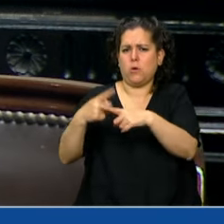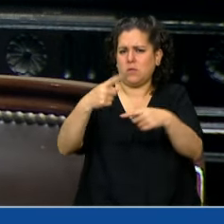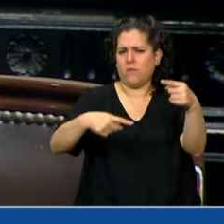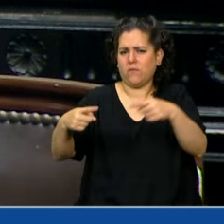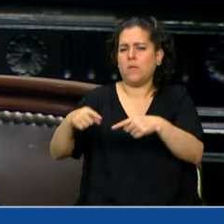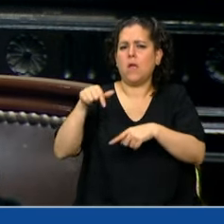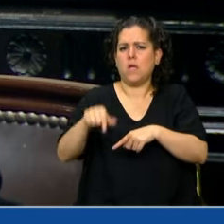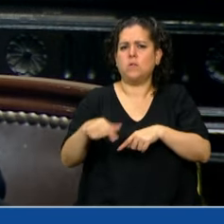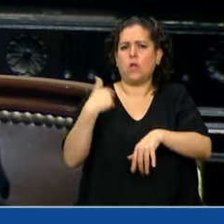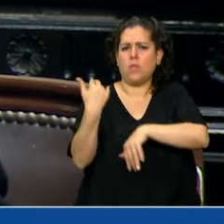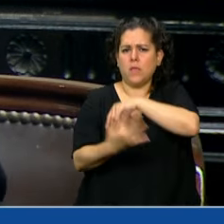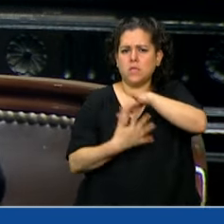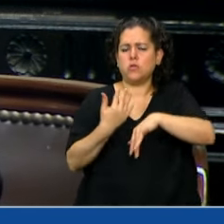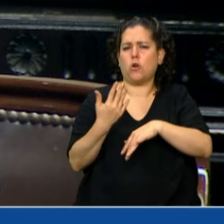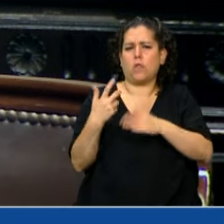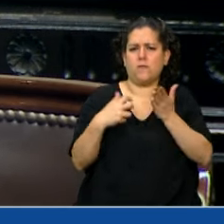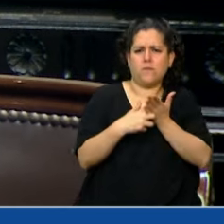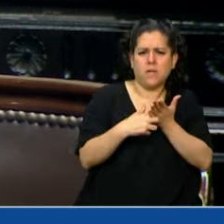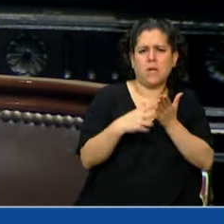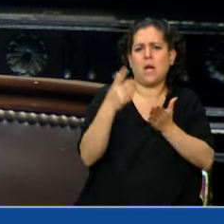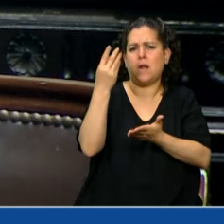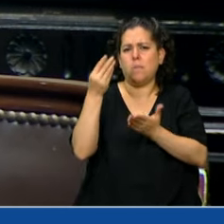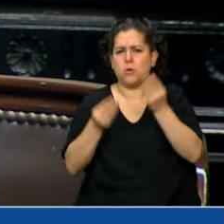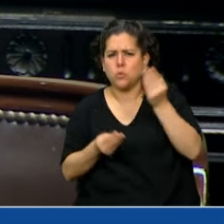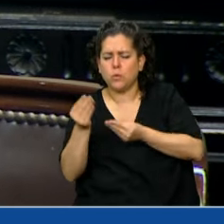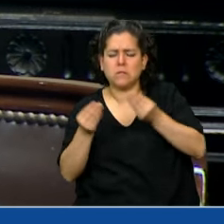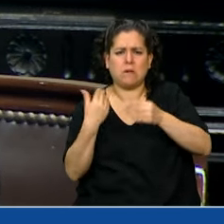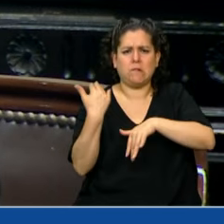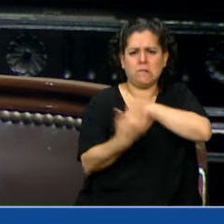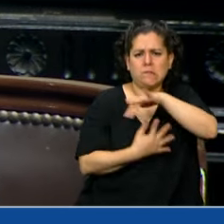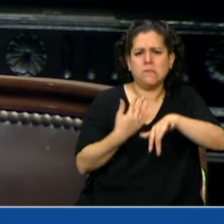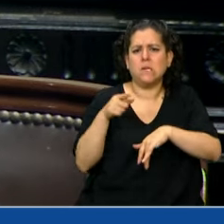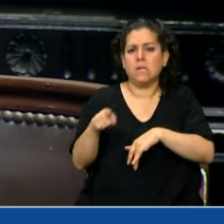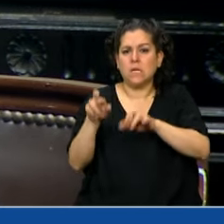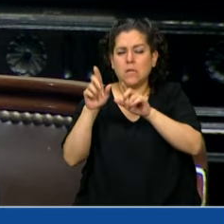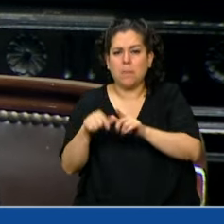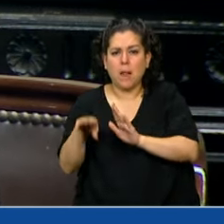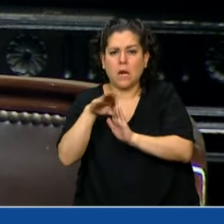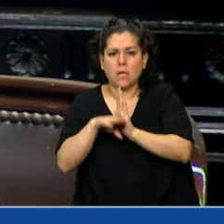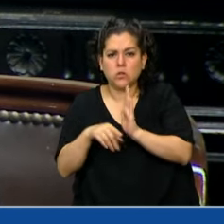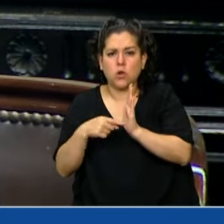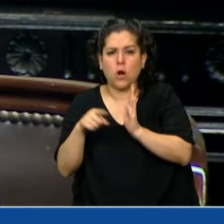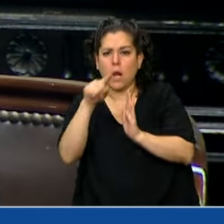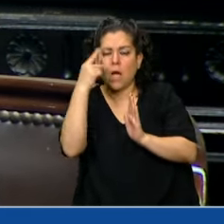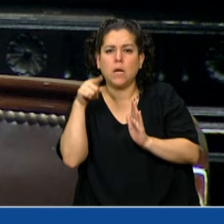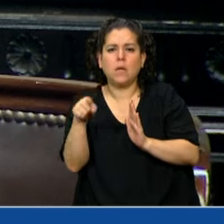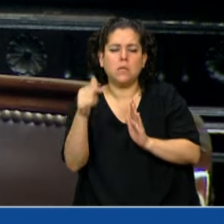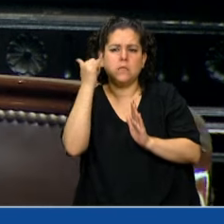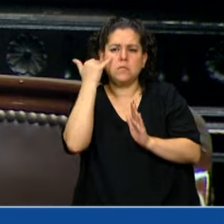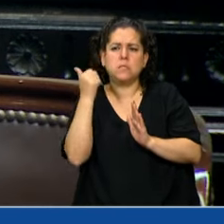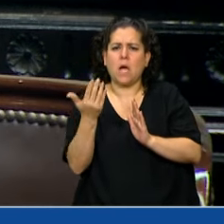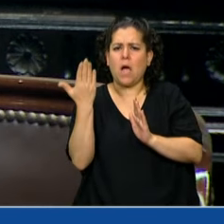desorden fiscal macroeconómico y presupuestario y este plan echa a mano una ley